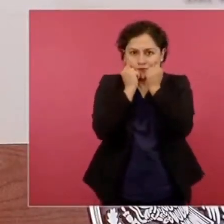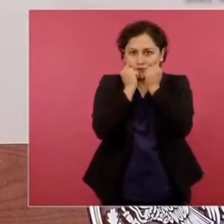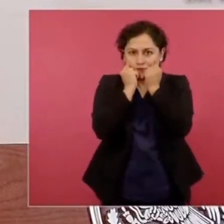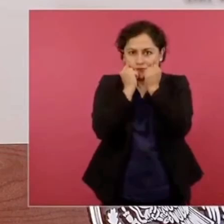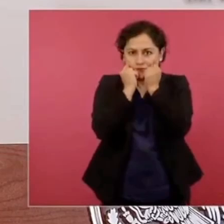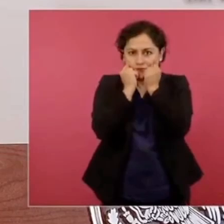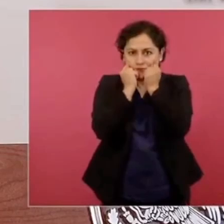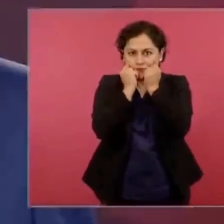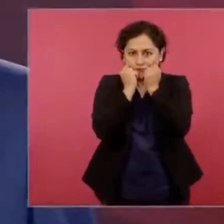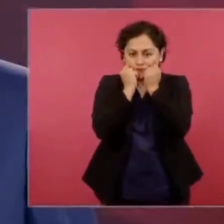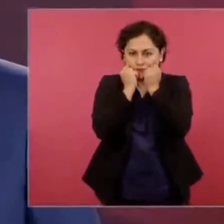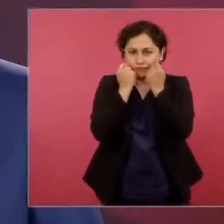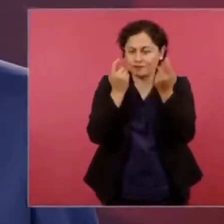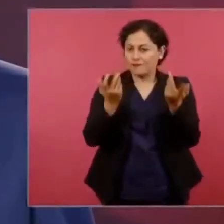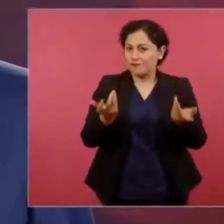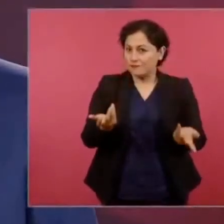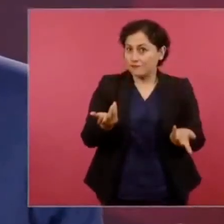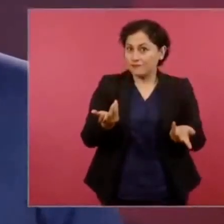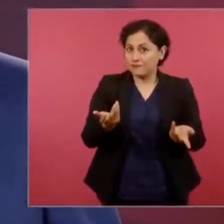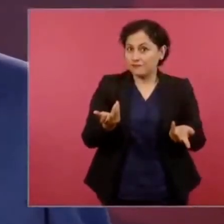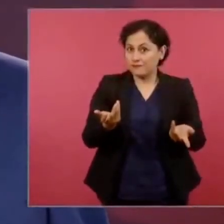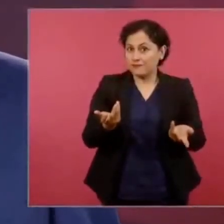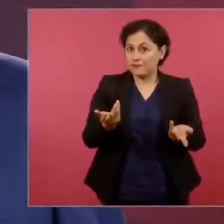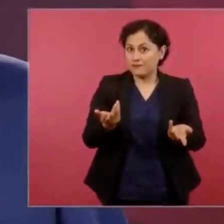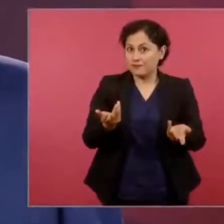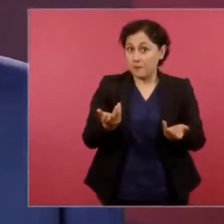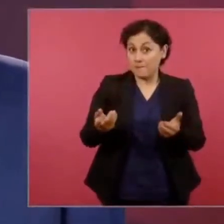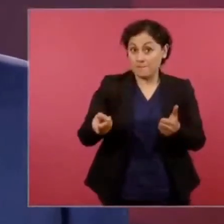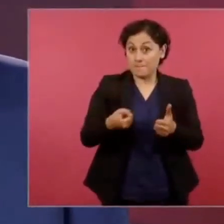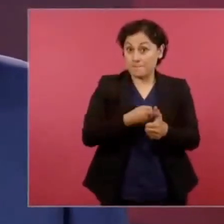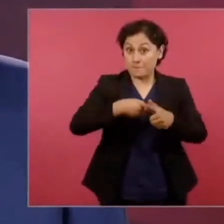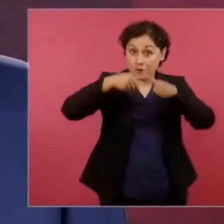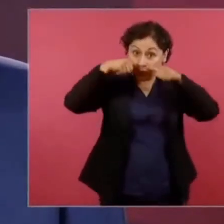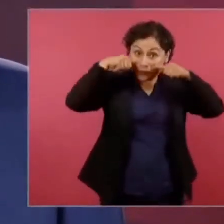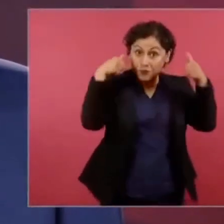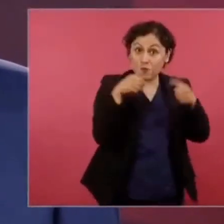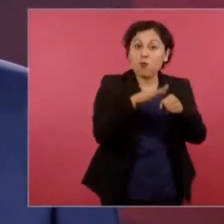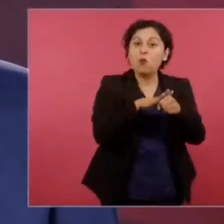hay que pensar en la adicción,